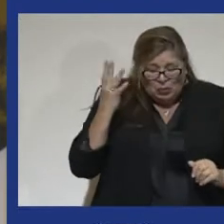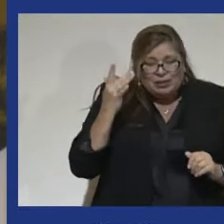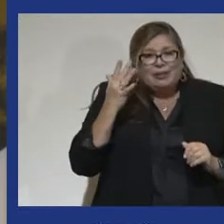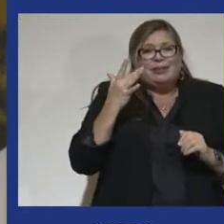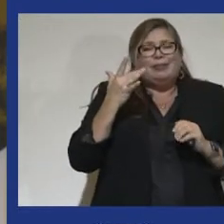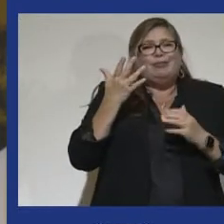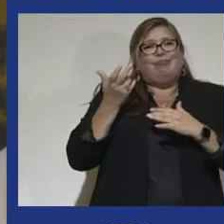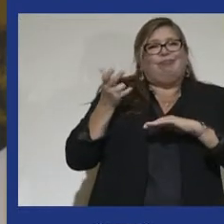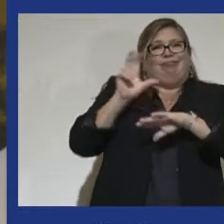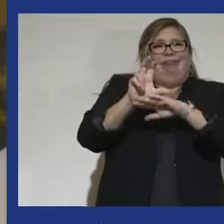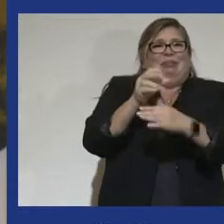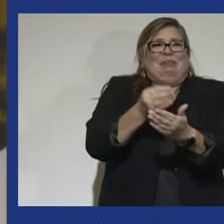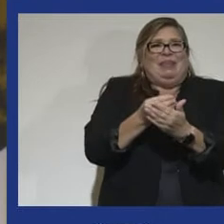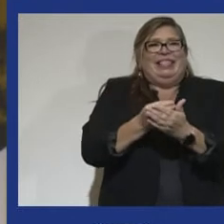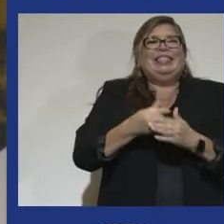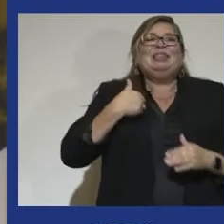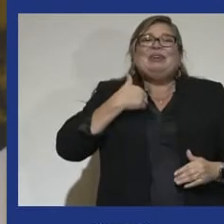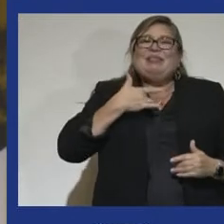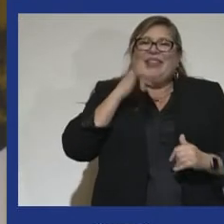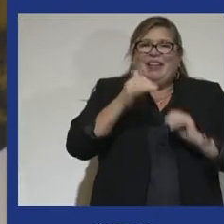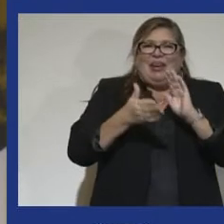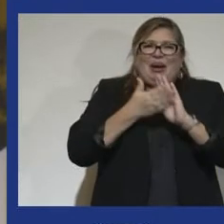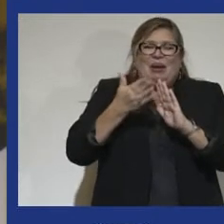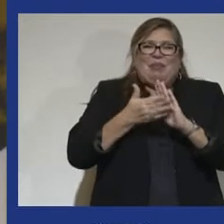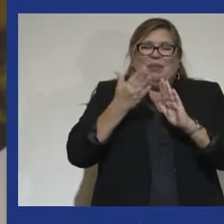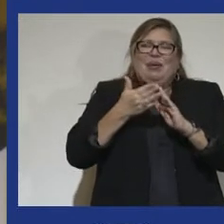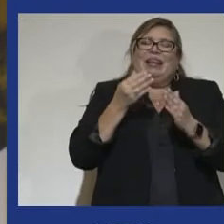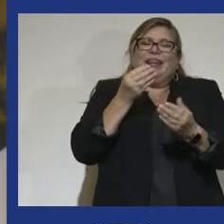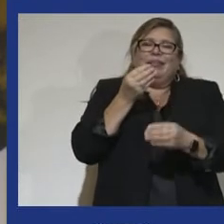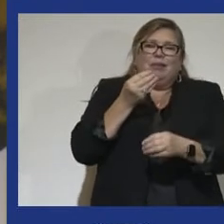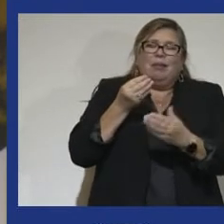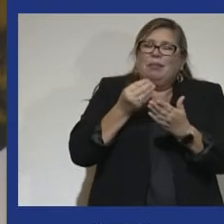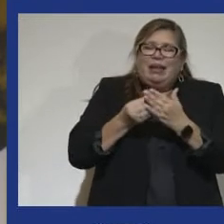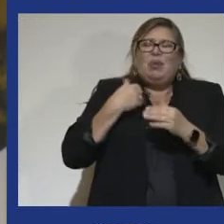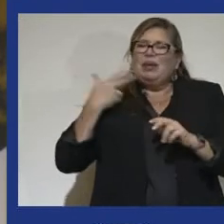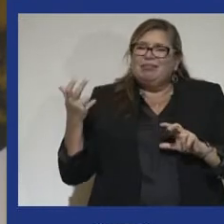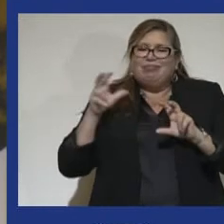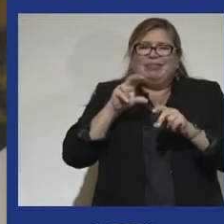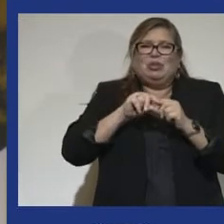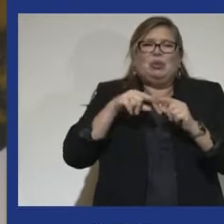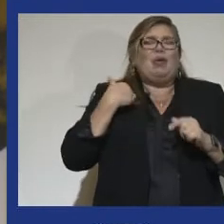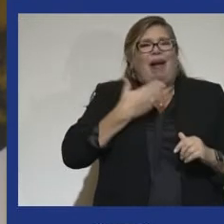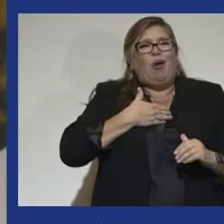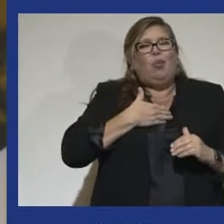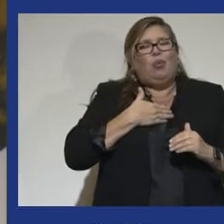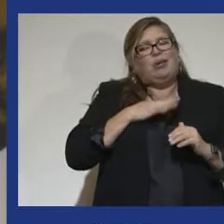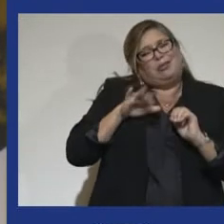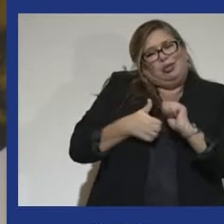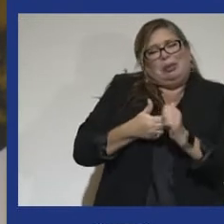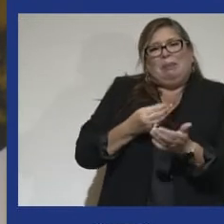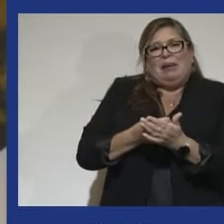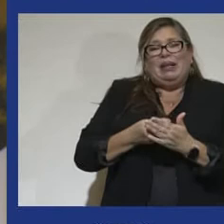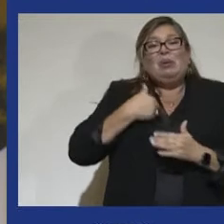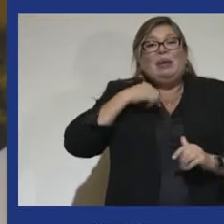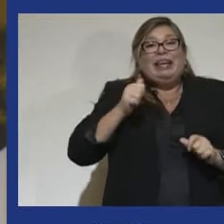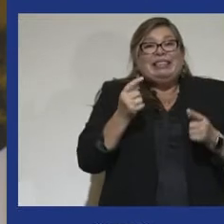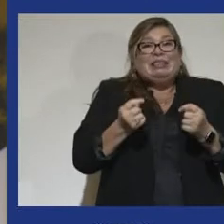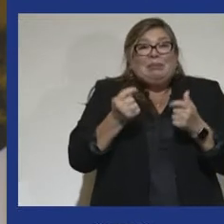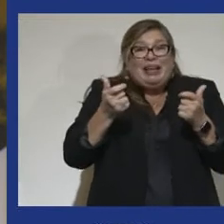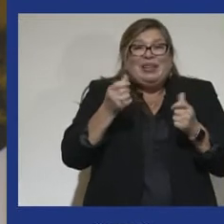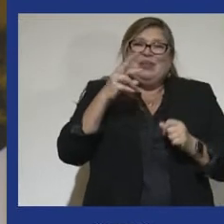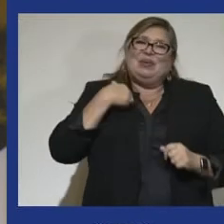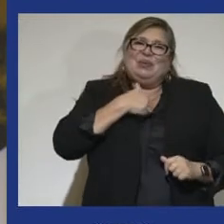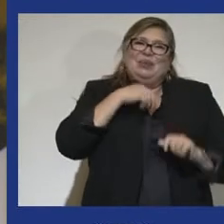superávit y también aumentamos este superávit el superávit de discreción ario porque